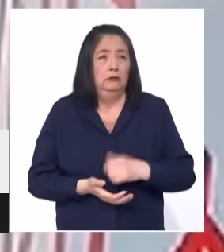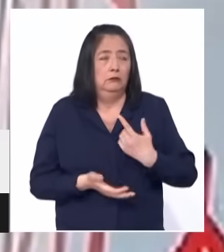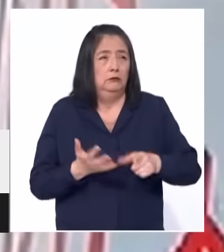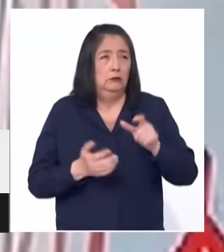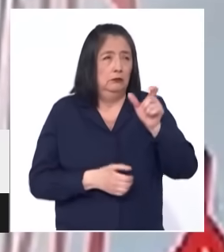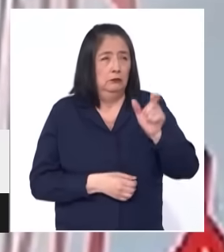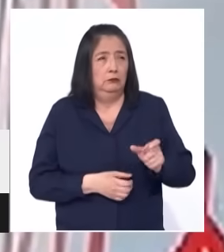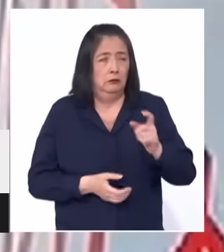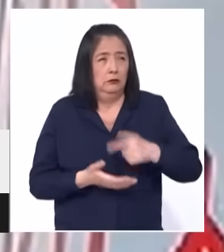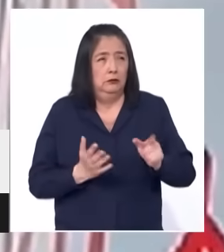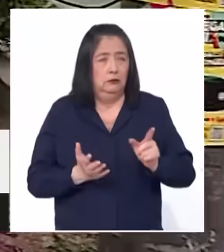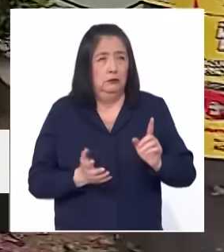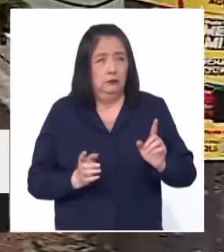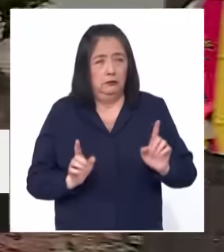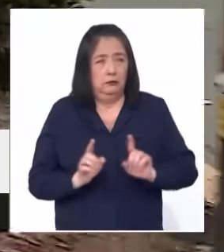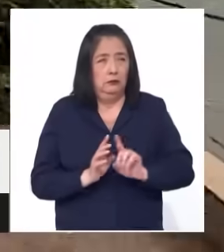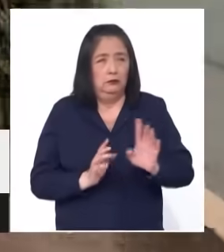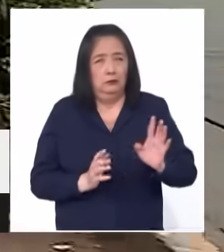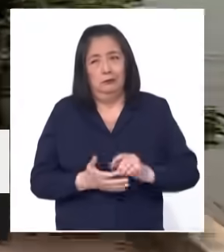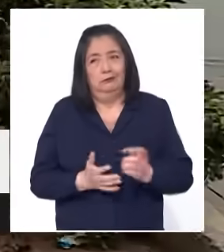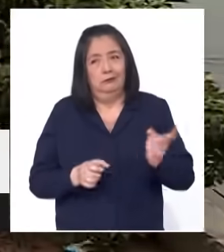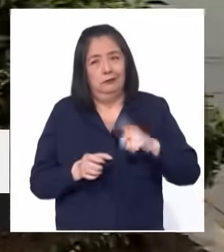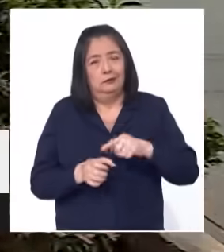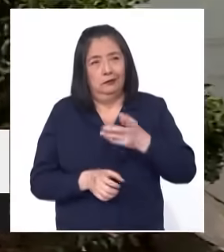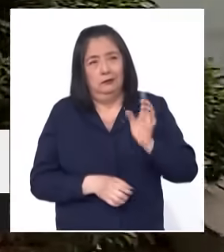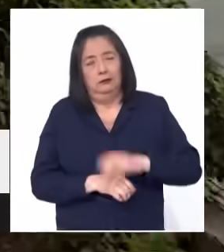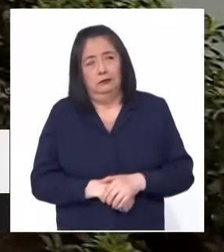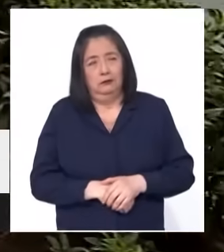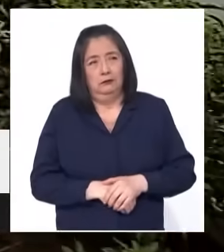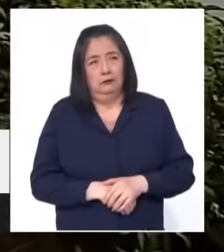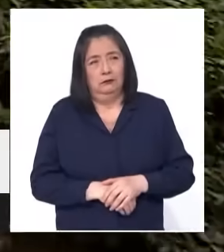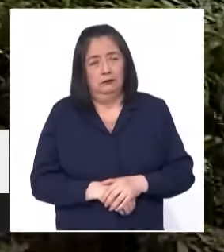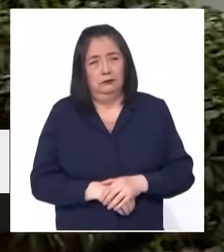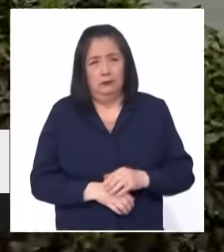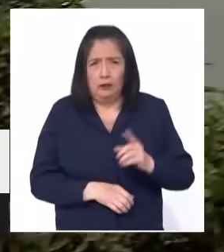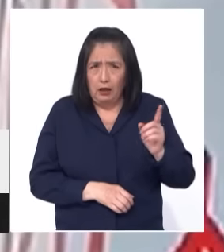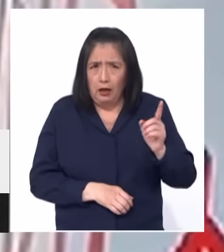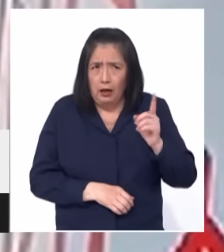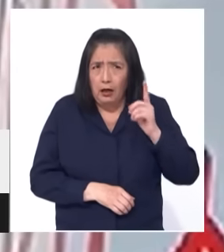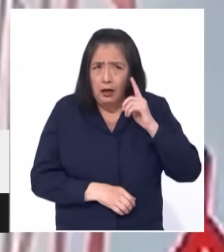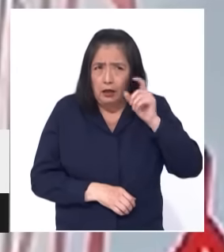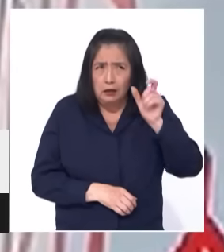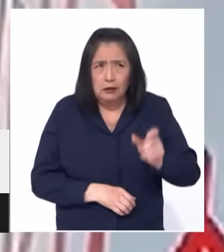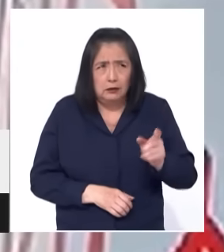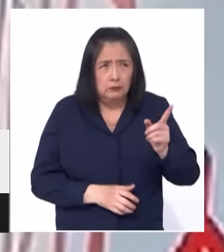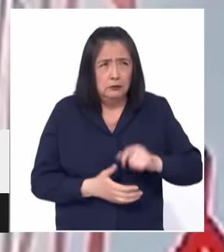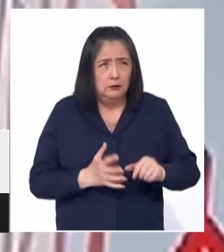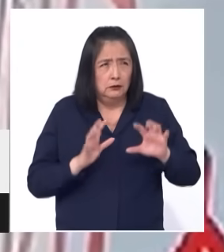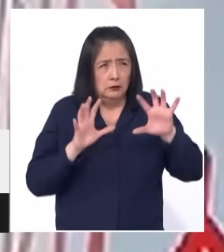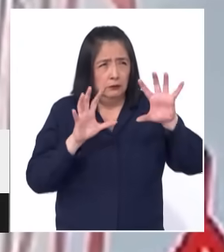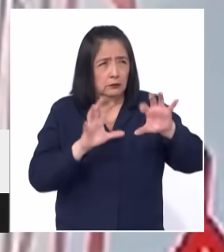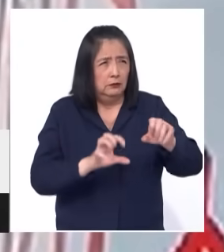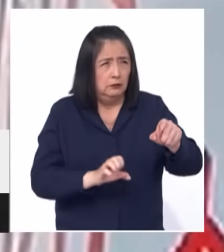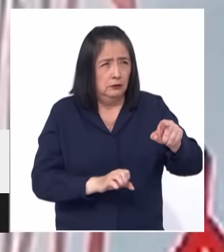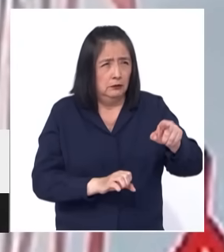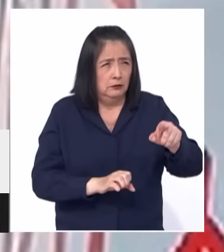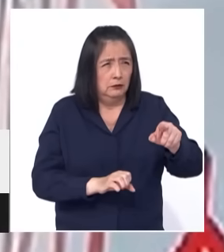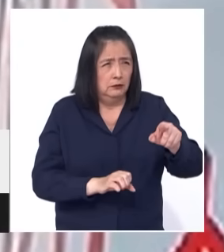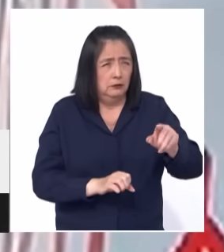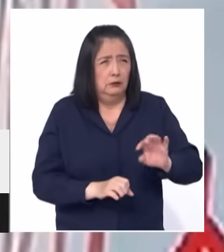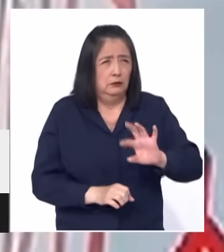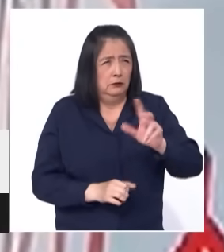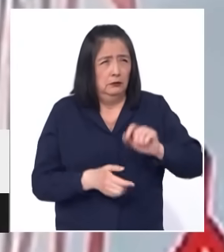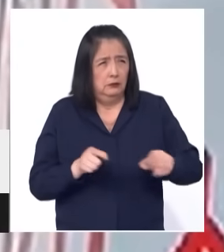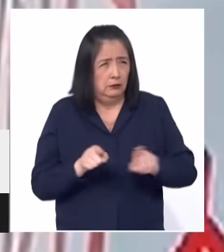una persona la ha interceptado y era parte de ellos. Le dio la espalda. O sea, la persona que se supone que iba a capturar a los